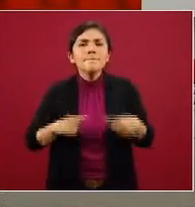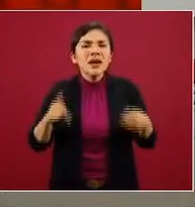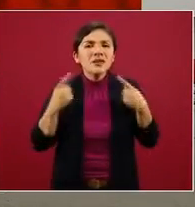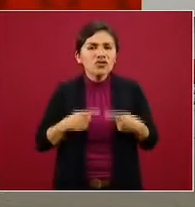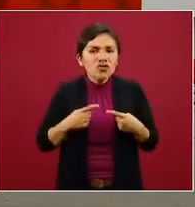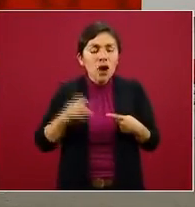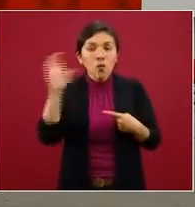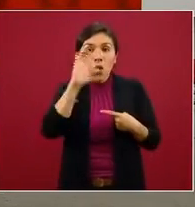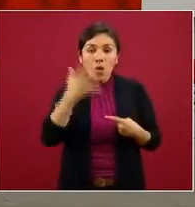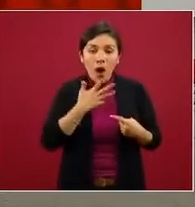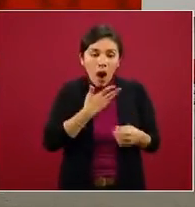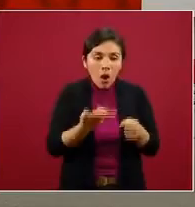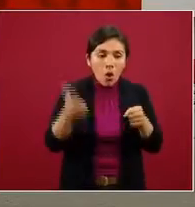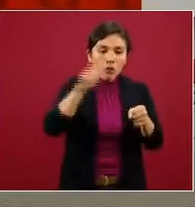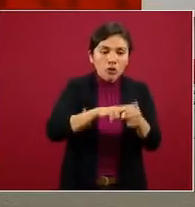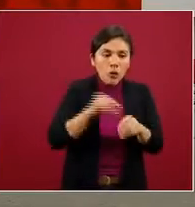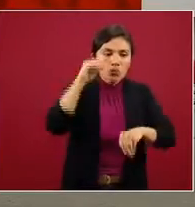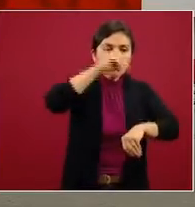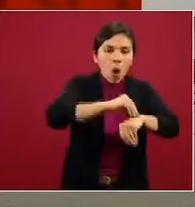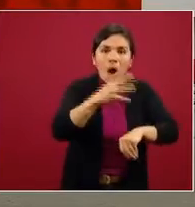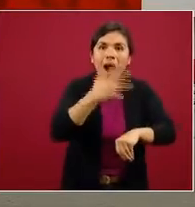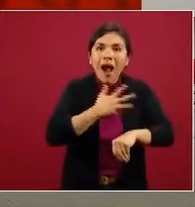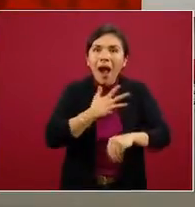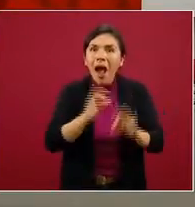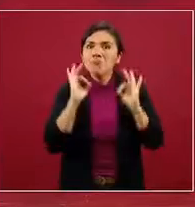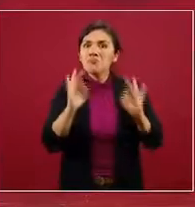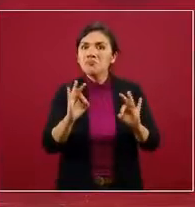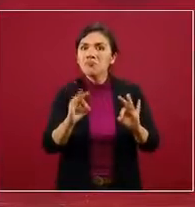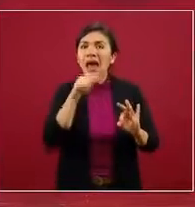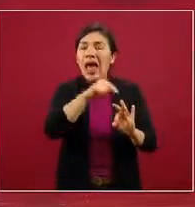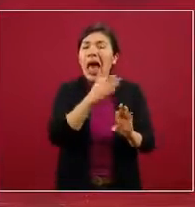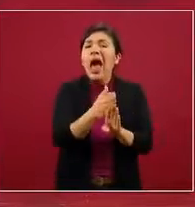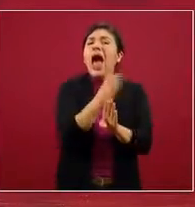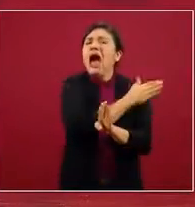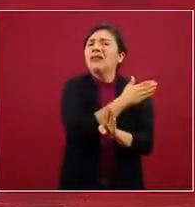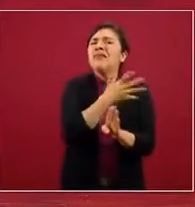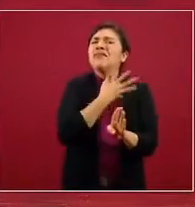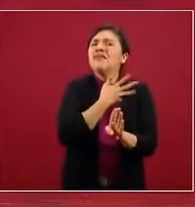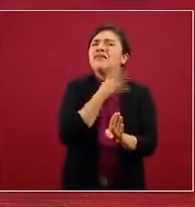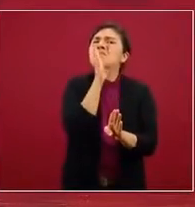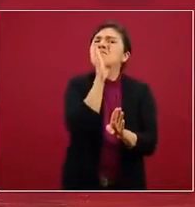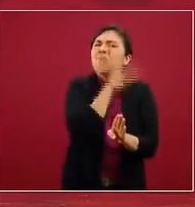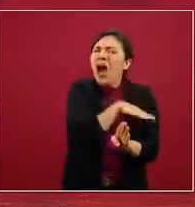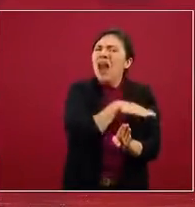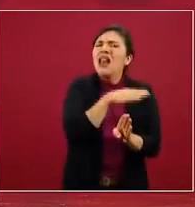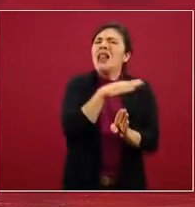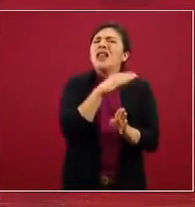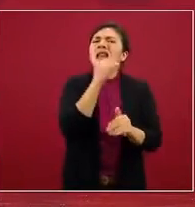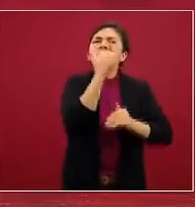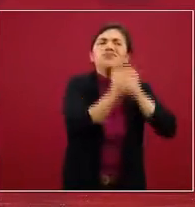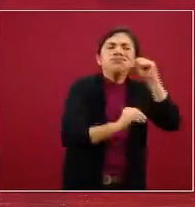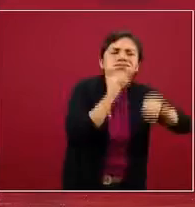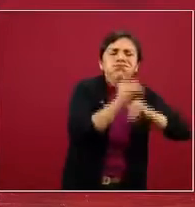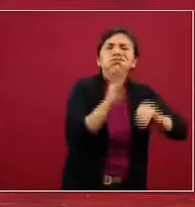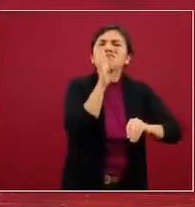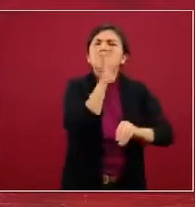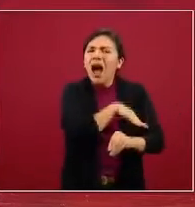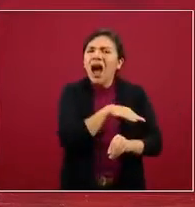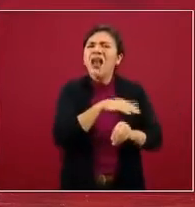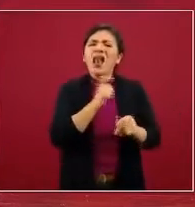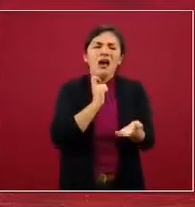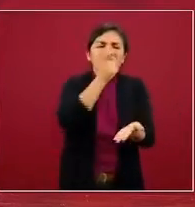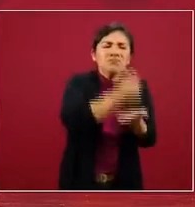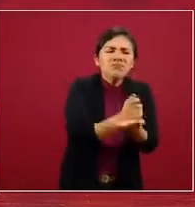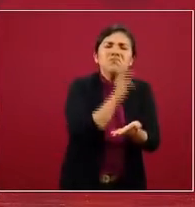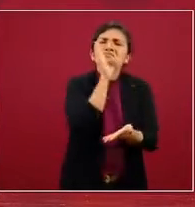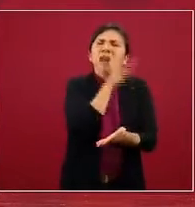capacidad hospitalaria que está instalada, que ya era precaria, producto de un mal y limitado desarrollo